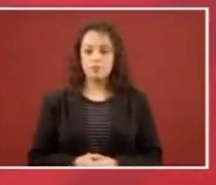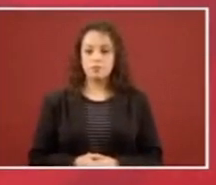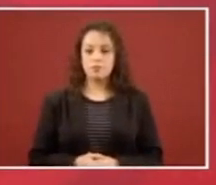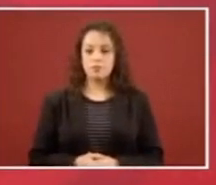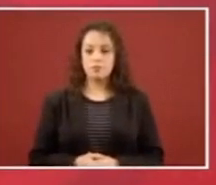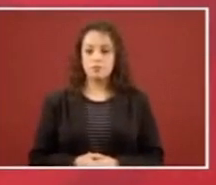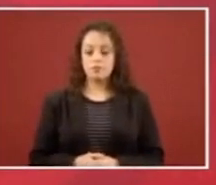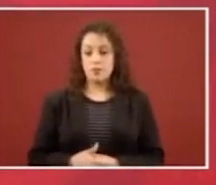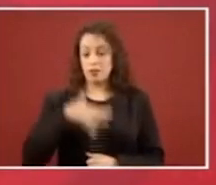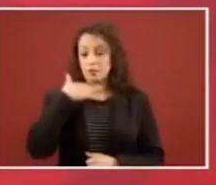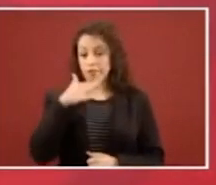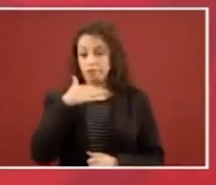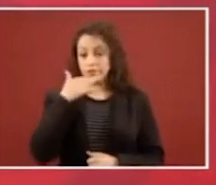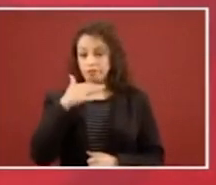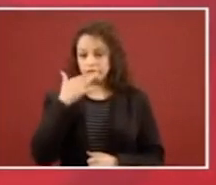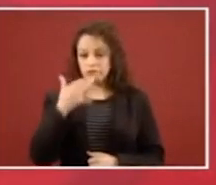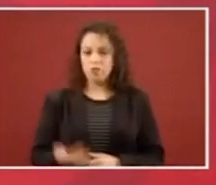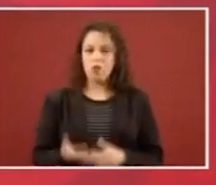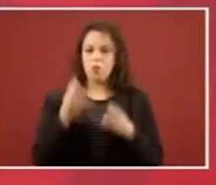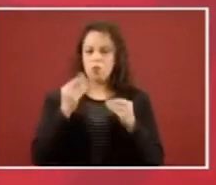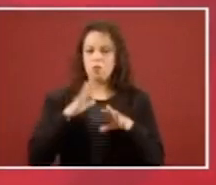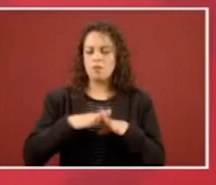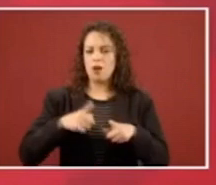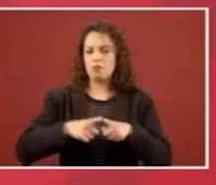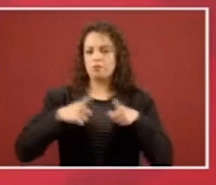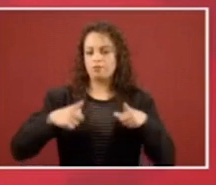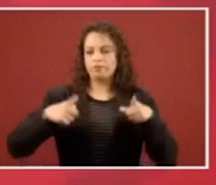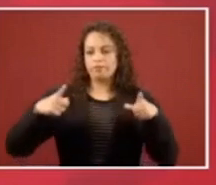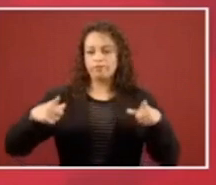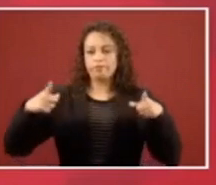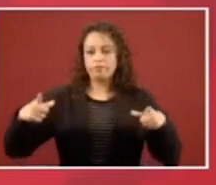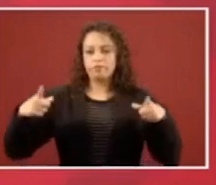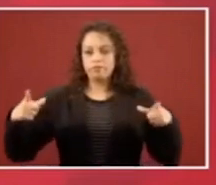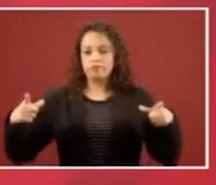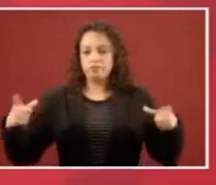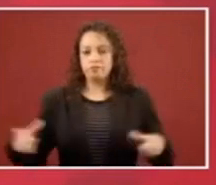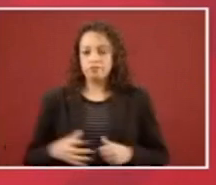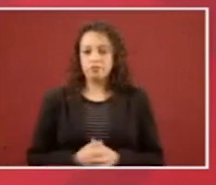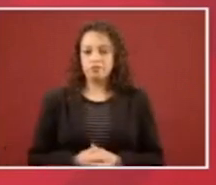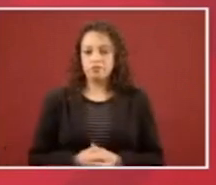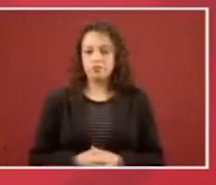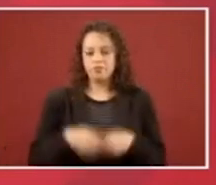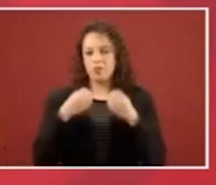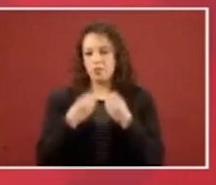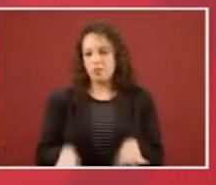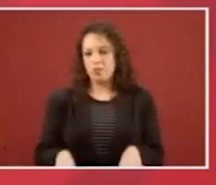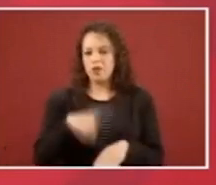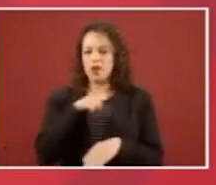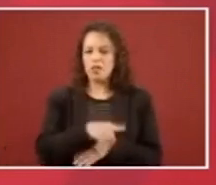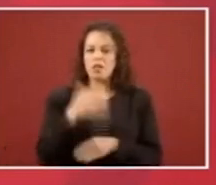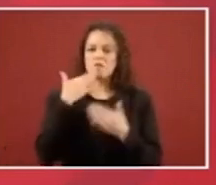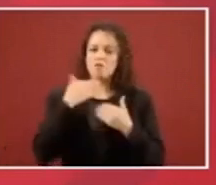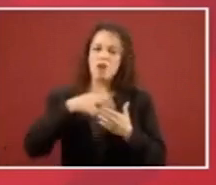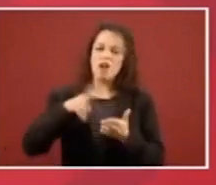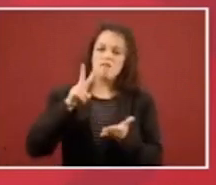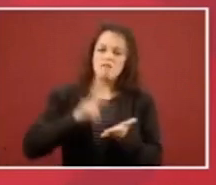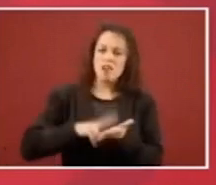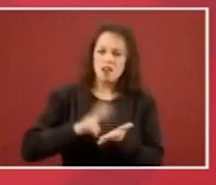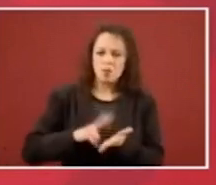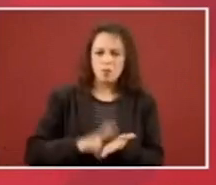de la corrupción, de la codicia, del individualismo, de la pérdida de valores. Pero tenemos